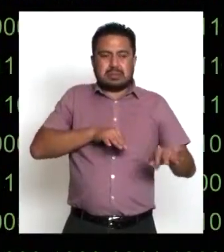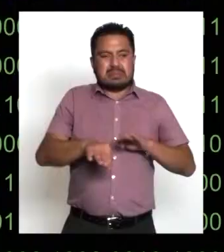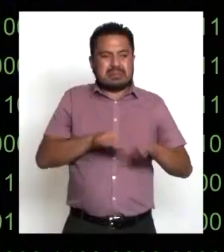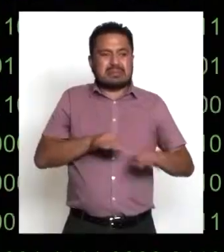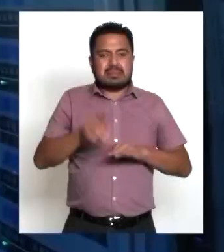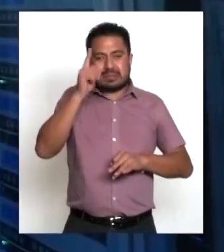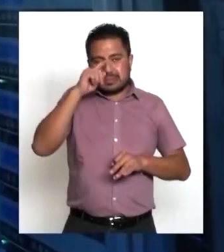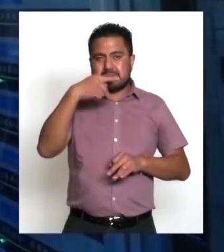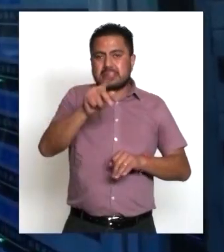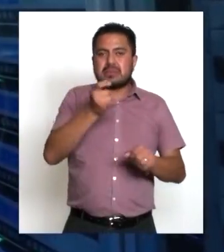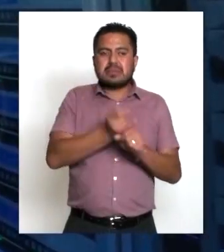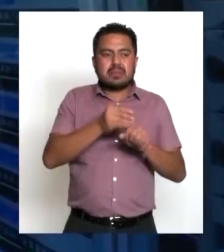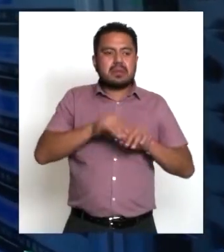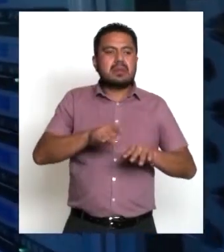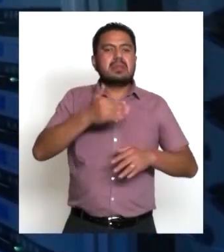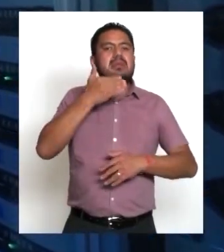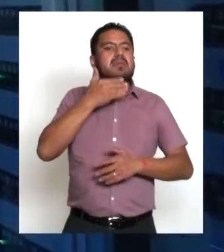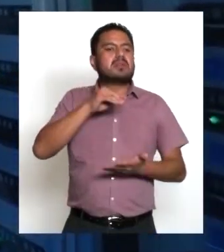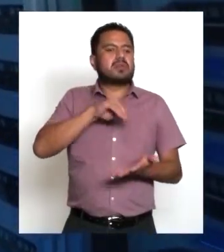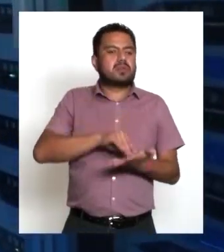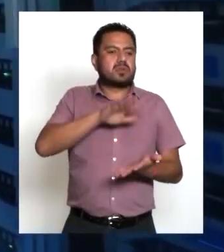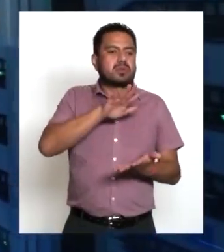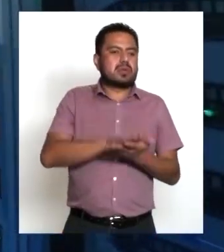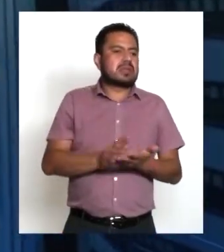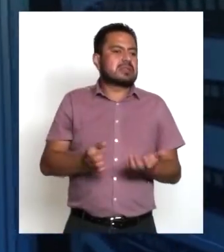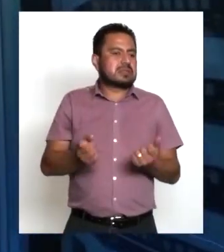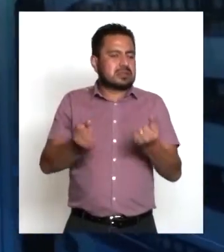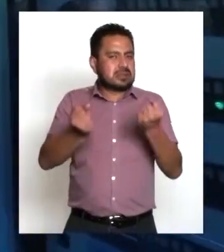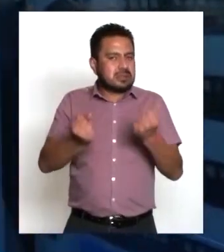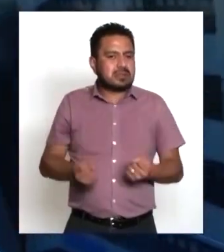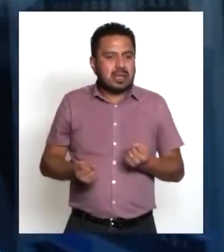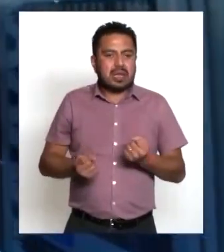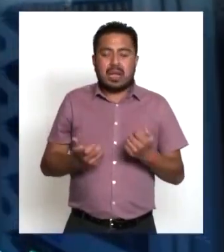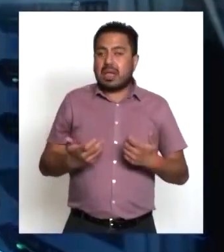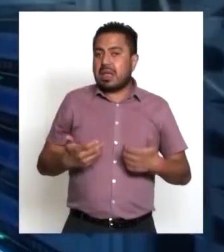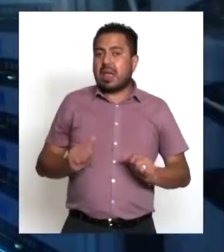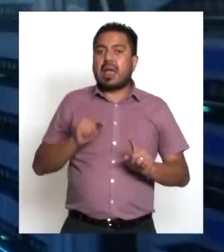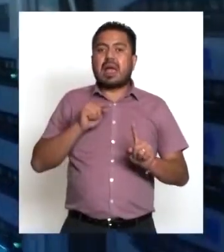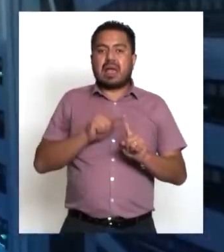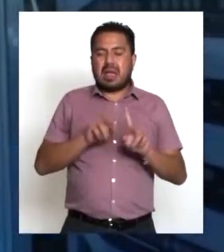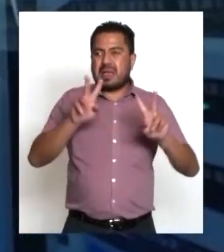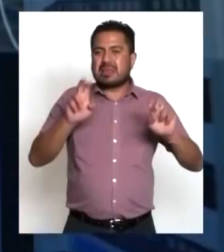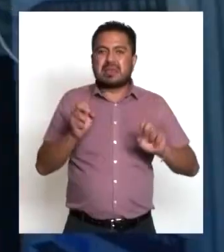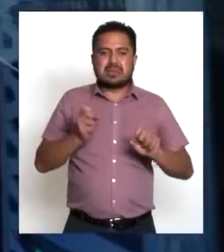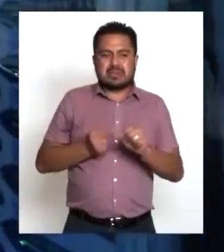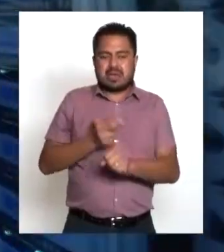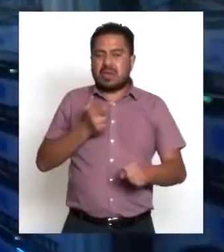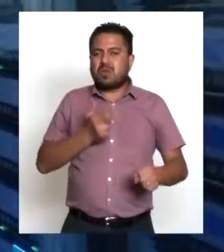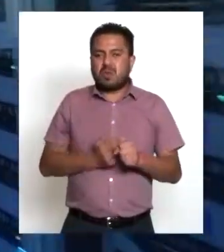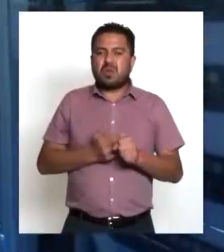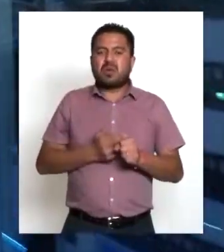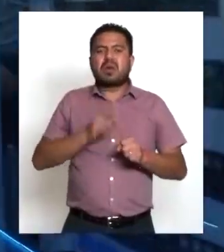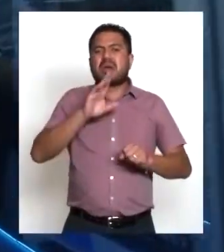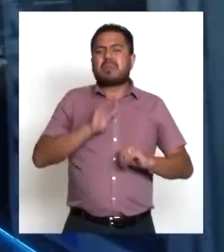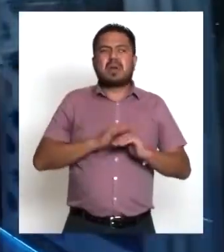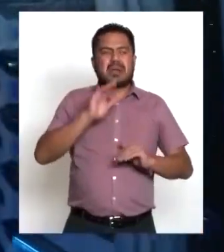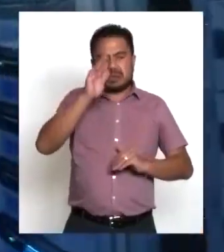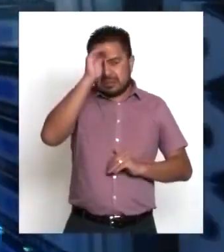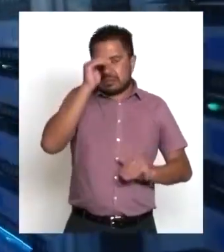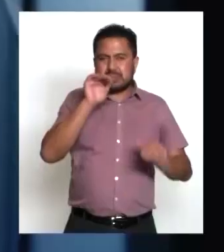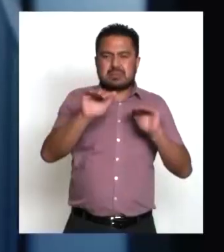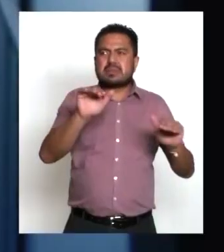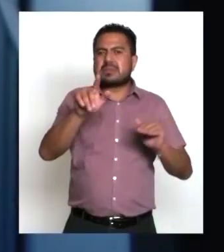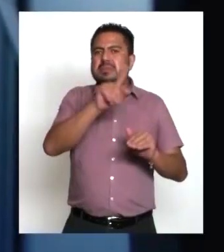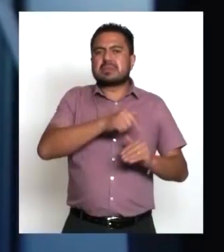servicios trabajan para que tu información esté bien almacenada y segura. Y ya que estamos en temas de seguridad, no está de